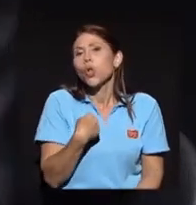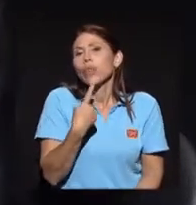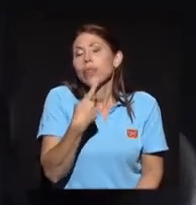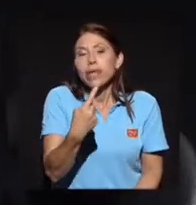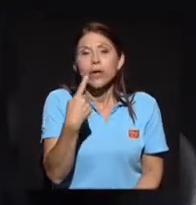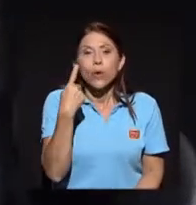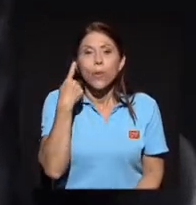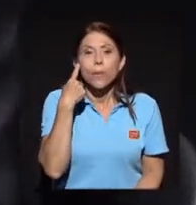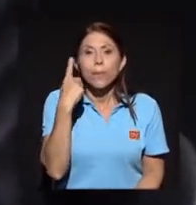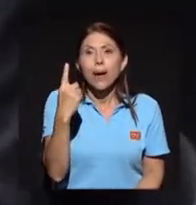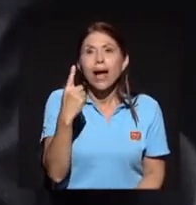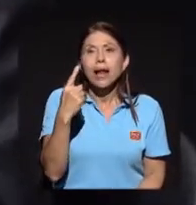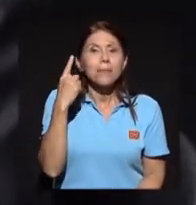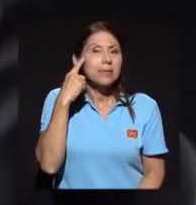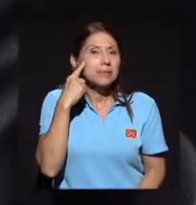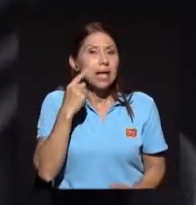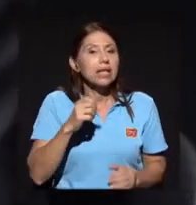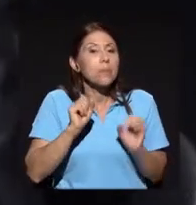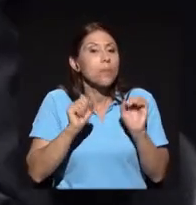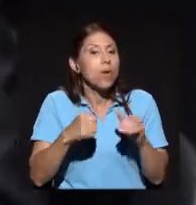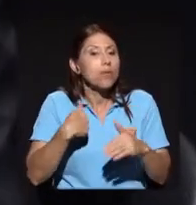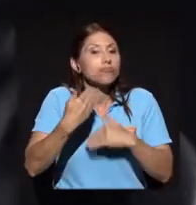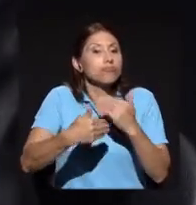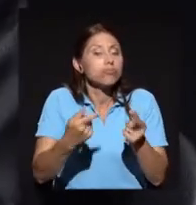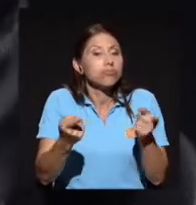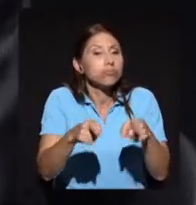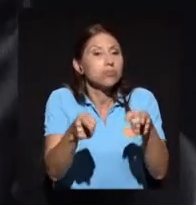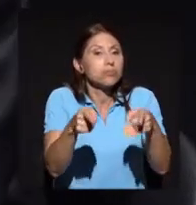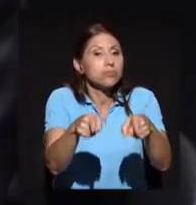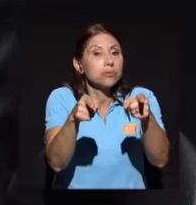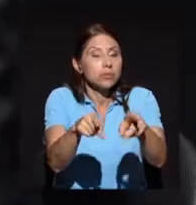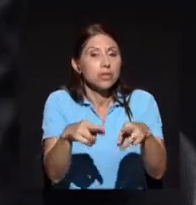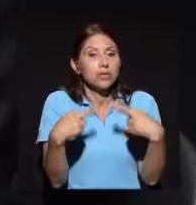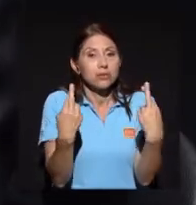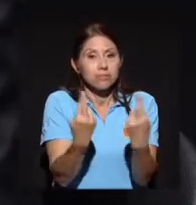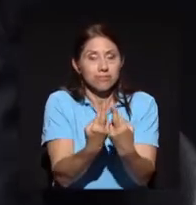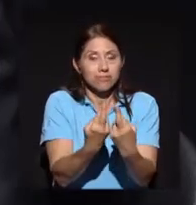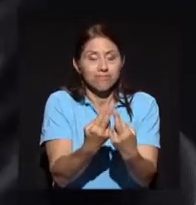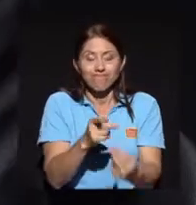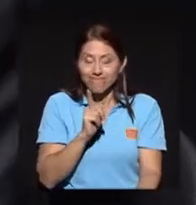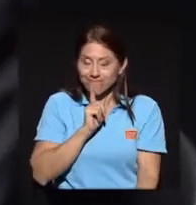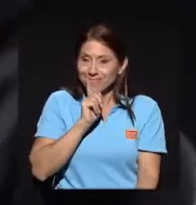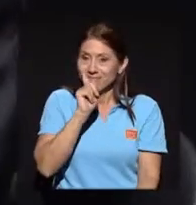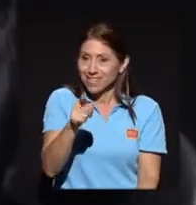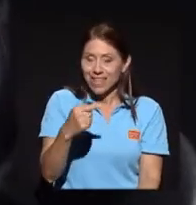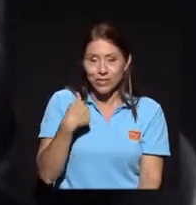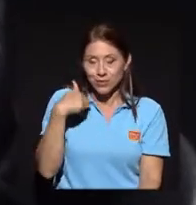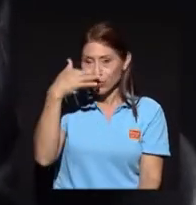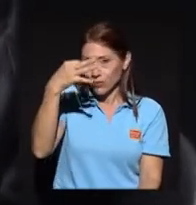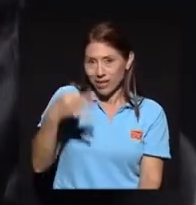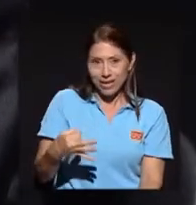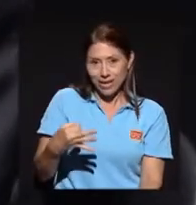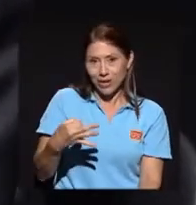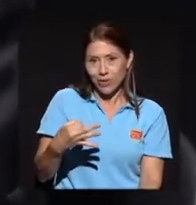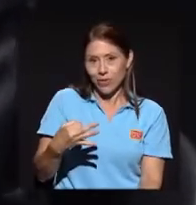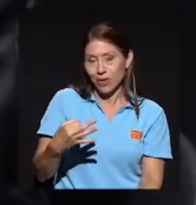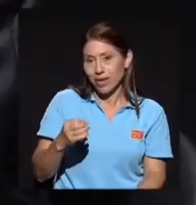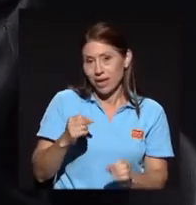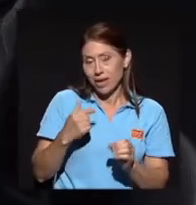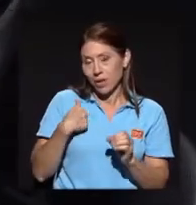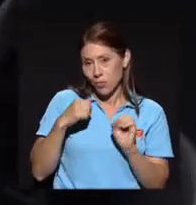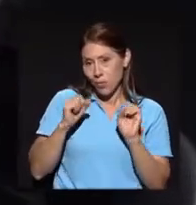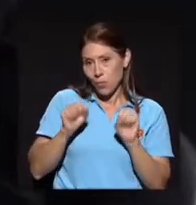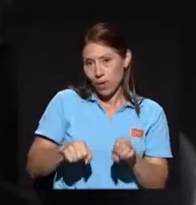siguientes rondas el oficio la verdad ya no creo que pueda desarrollarlo